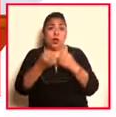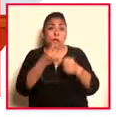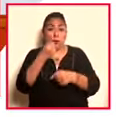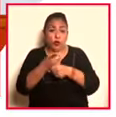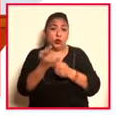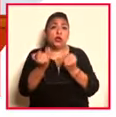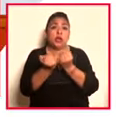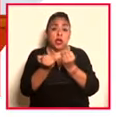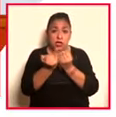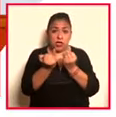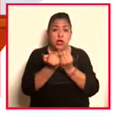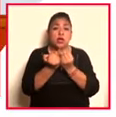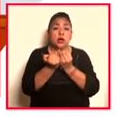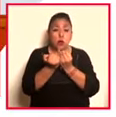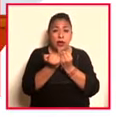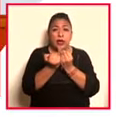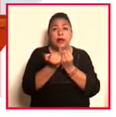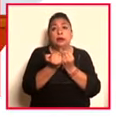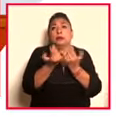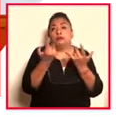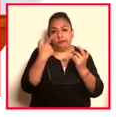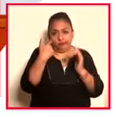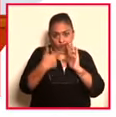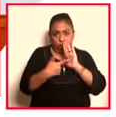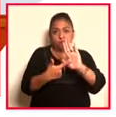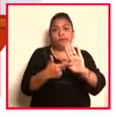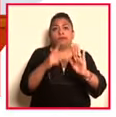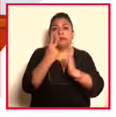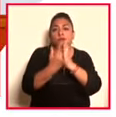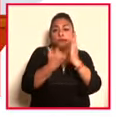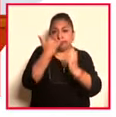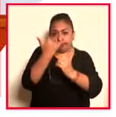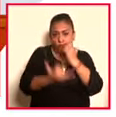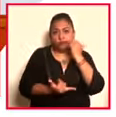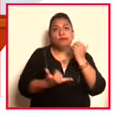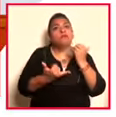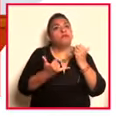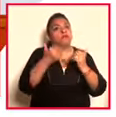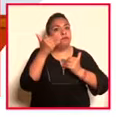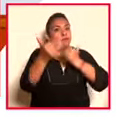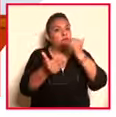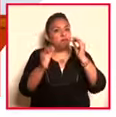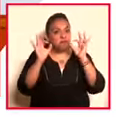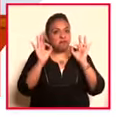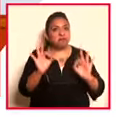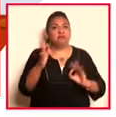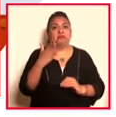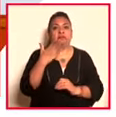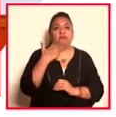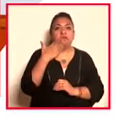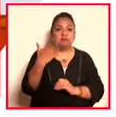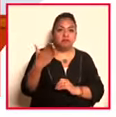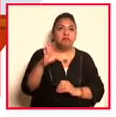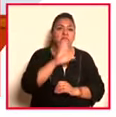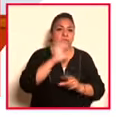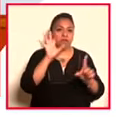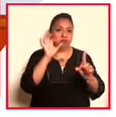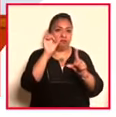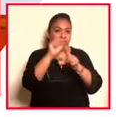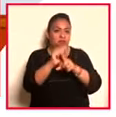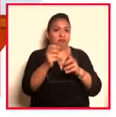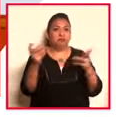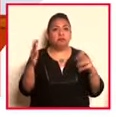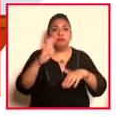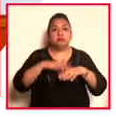también de demostrar que pues el proyecto se está consolidando y que vamos a lograr que